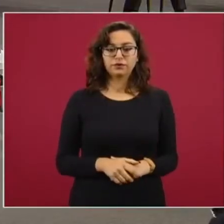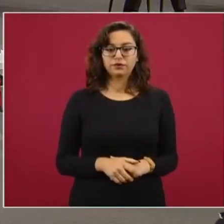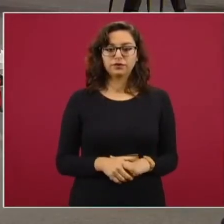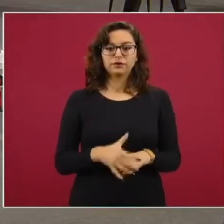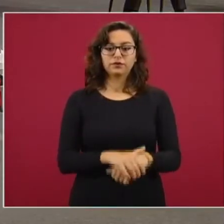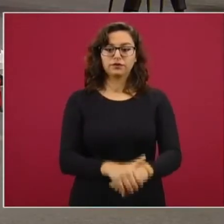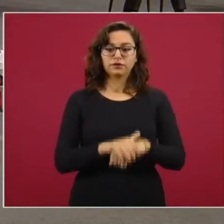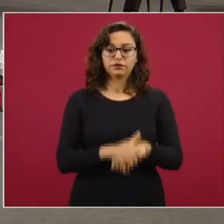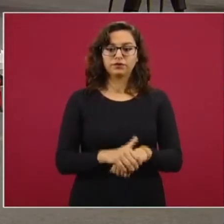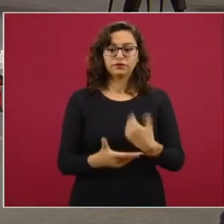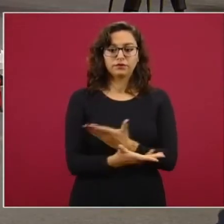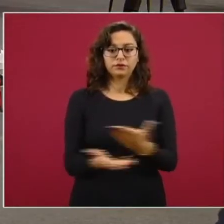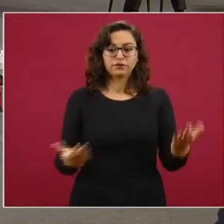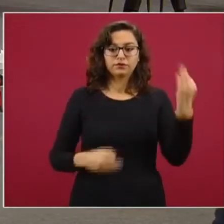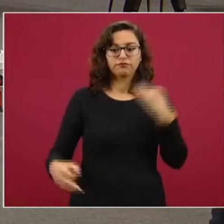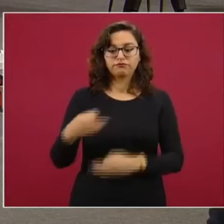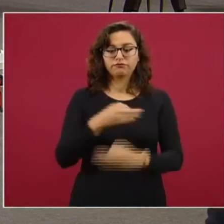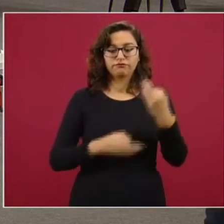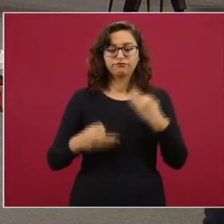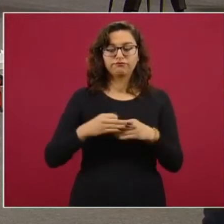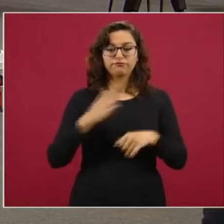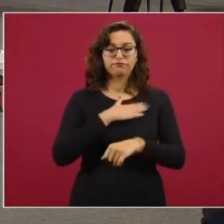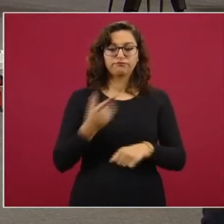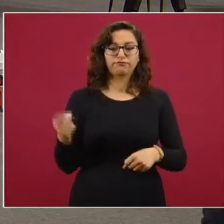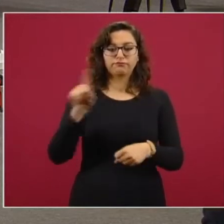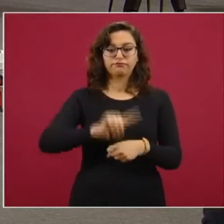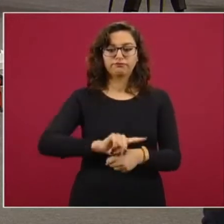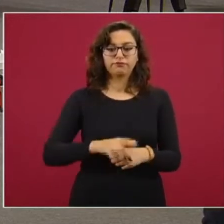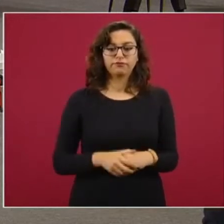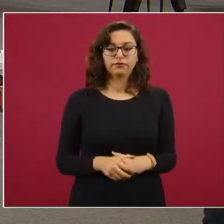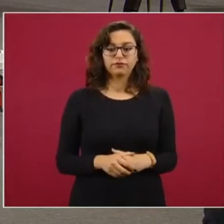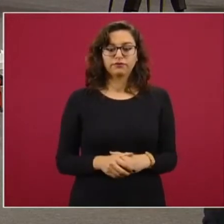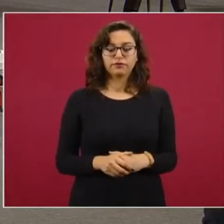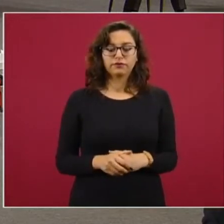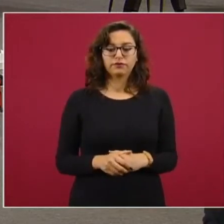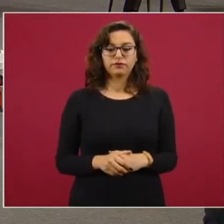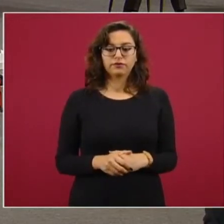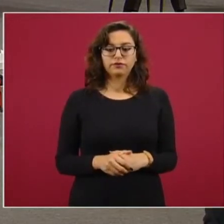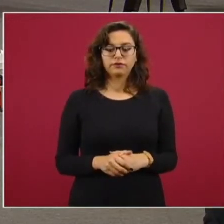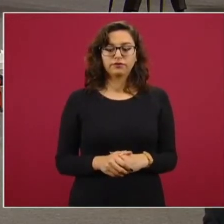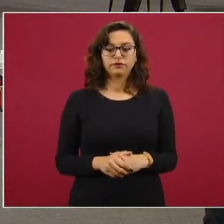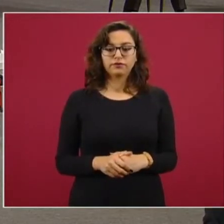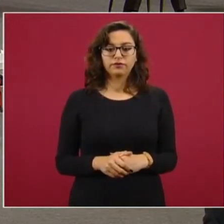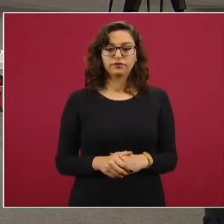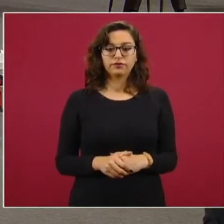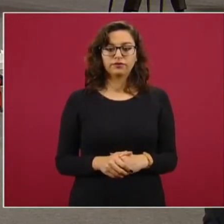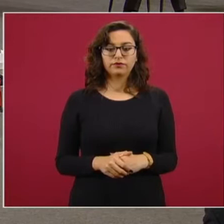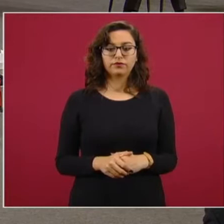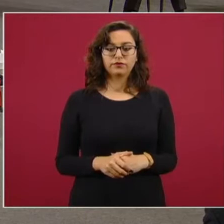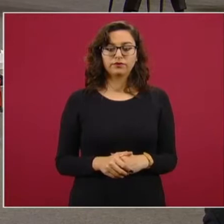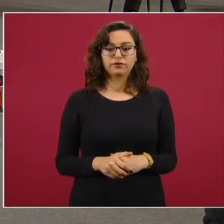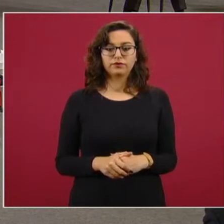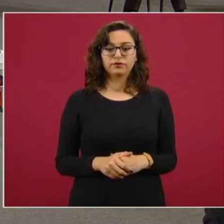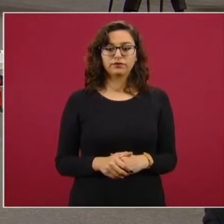amigas, amigos todos, muy buenos días. Procedo a informarles en primer lugar sobre el tema de las vacunas.